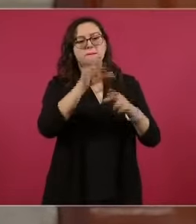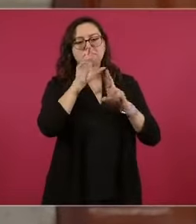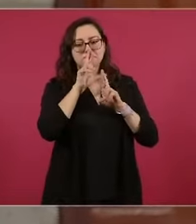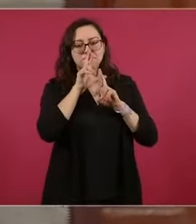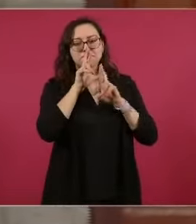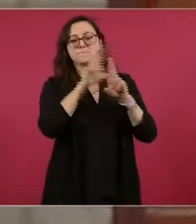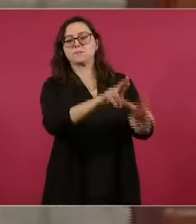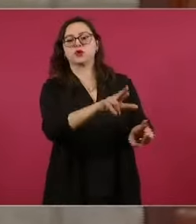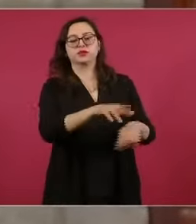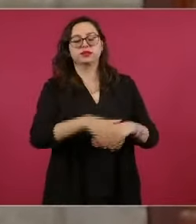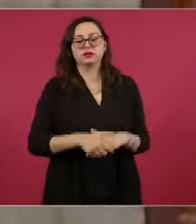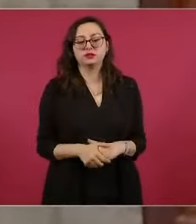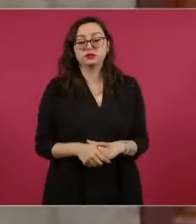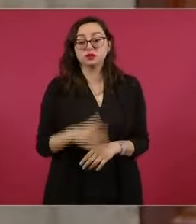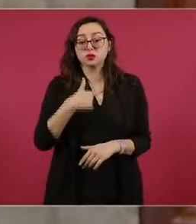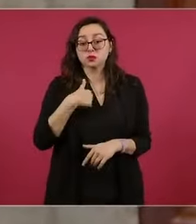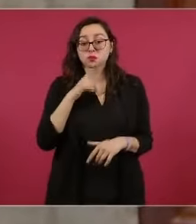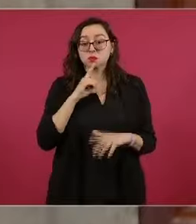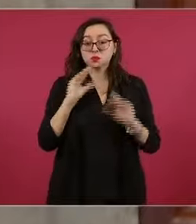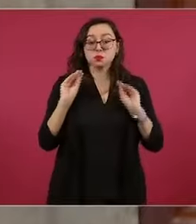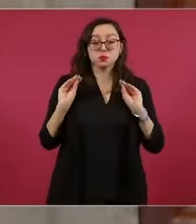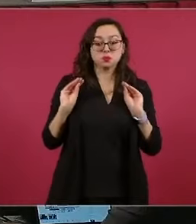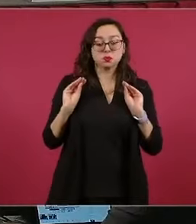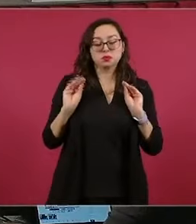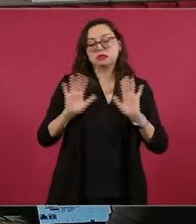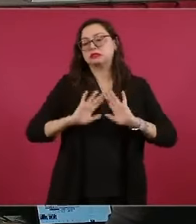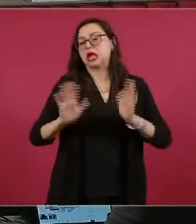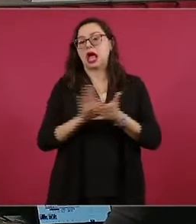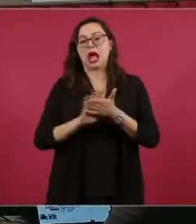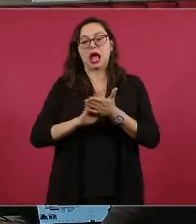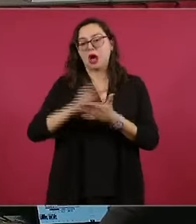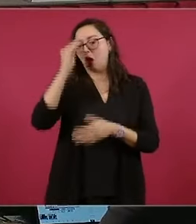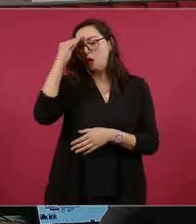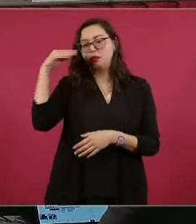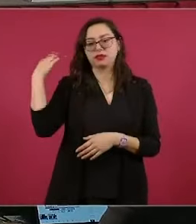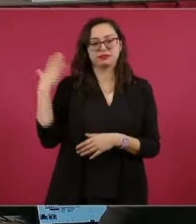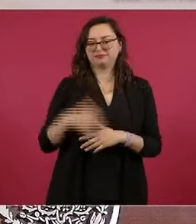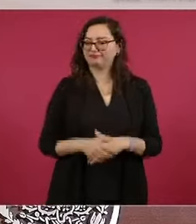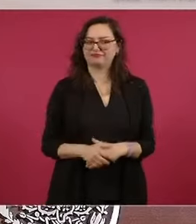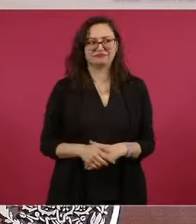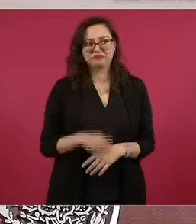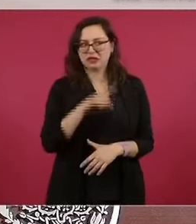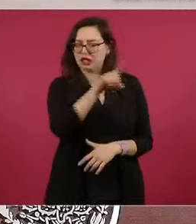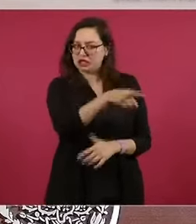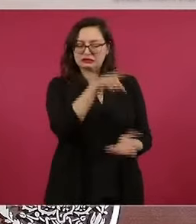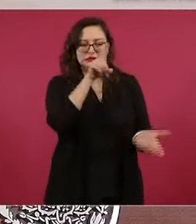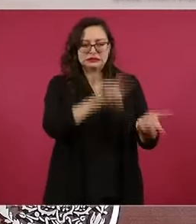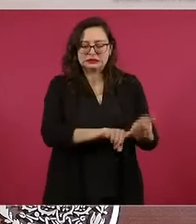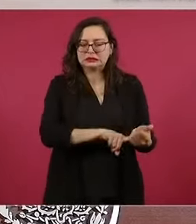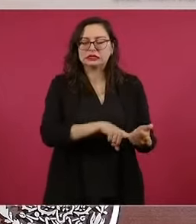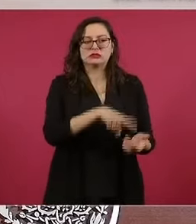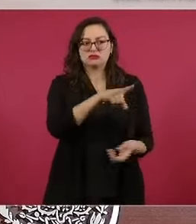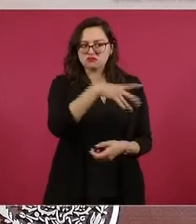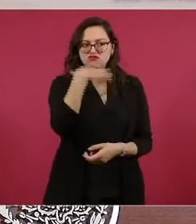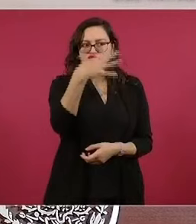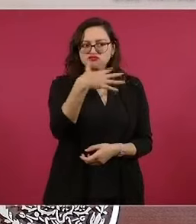No voy a dejar de mencionar que actuó como mercenario.